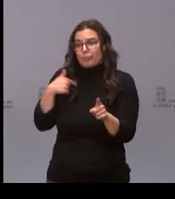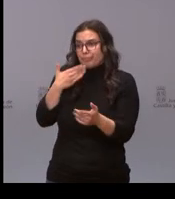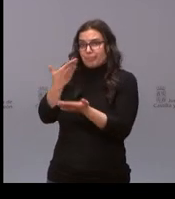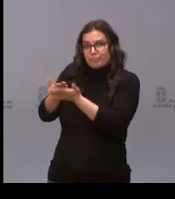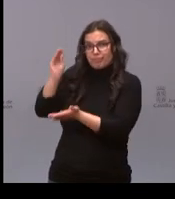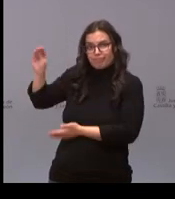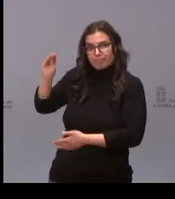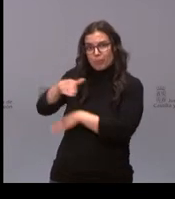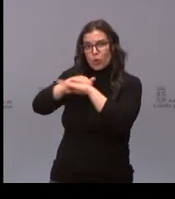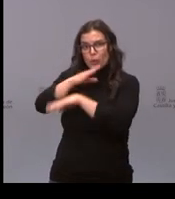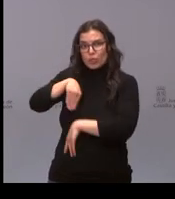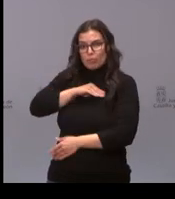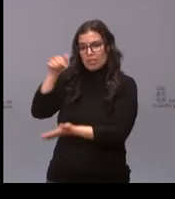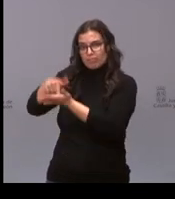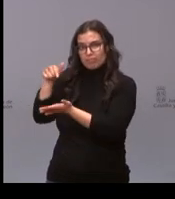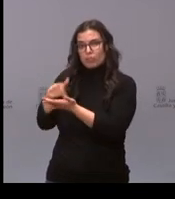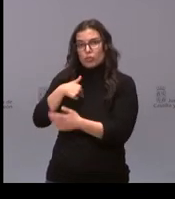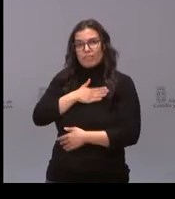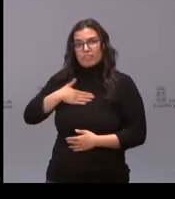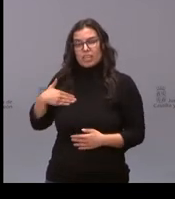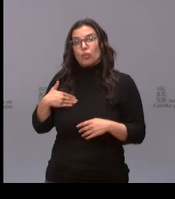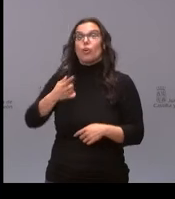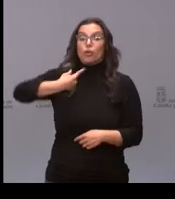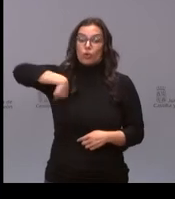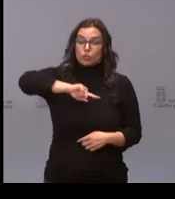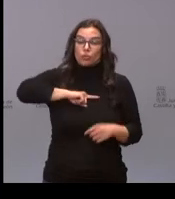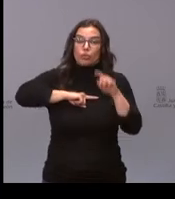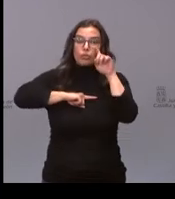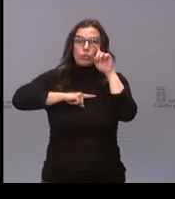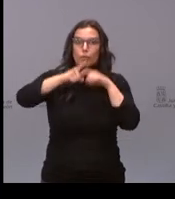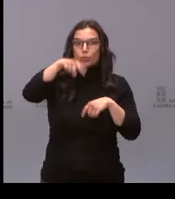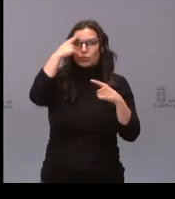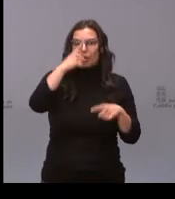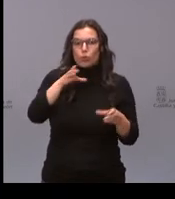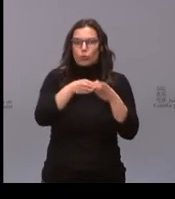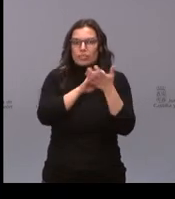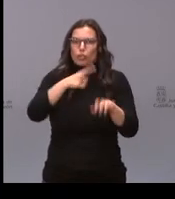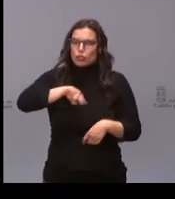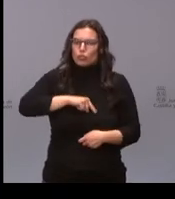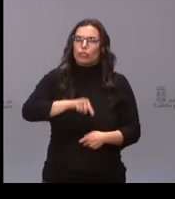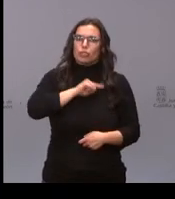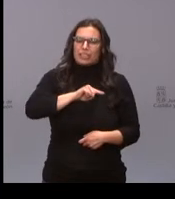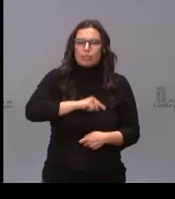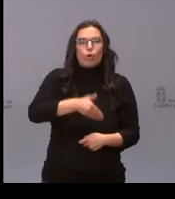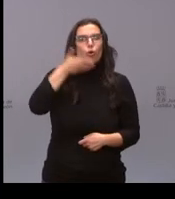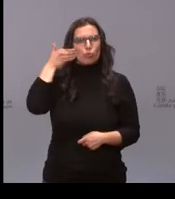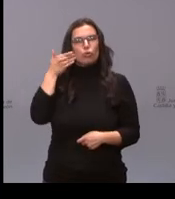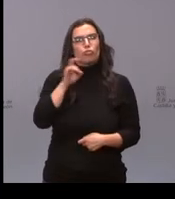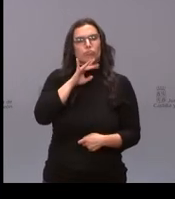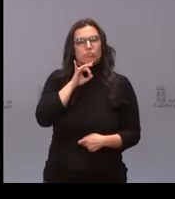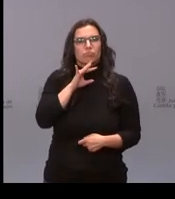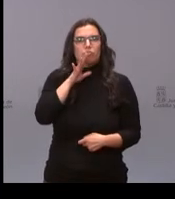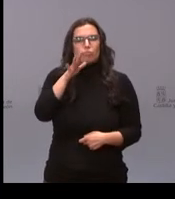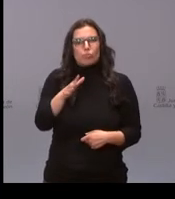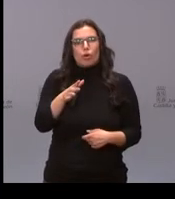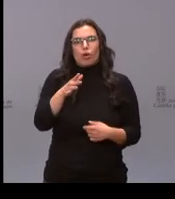España, quiero trasladar que desde la Junta de Castilla y León nos sentimos orgullosos y satisfechos de